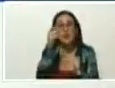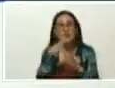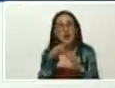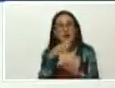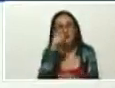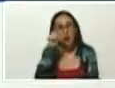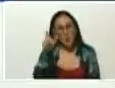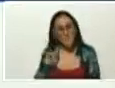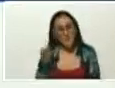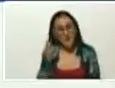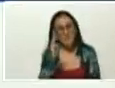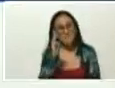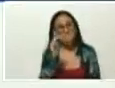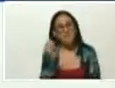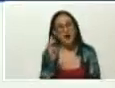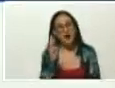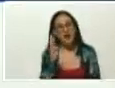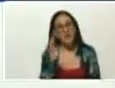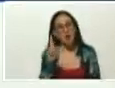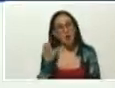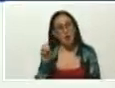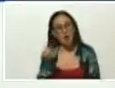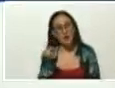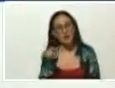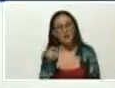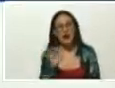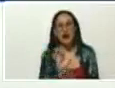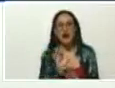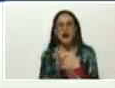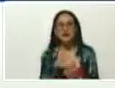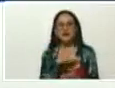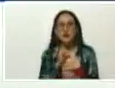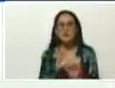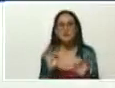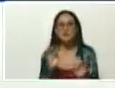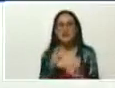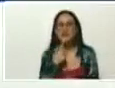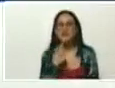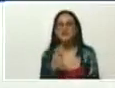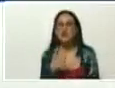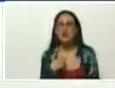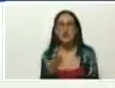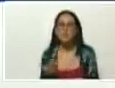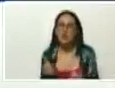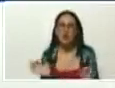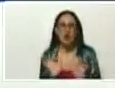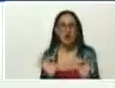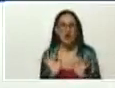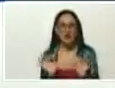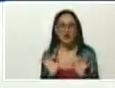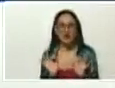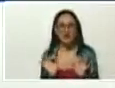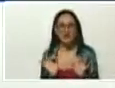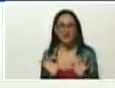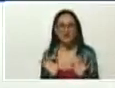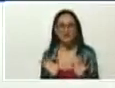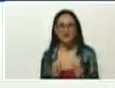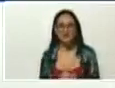muy especial, donde la letra, la canción dice que no te pido nada, ¿no?